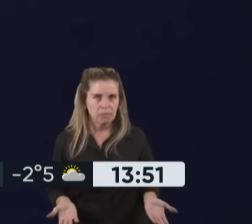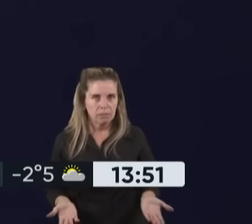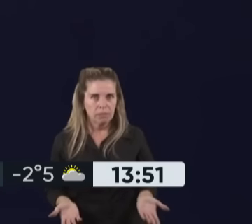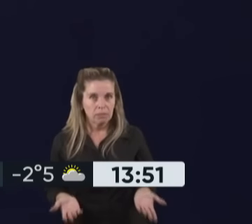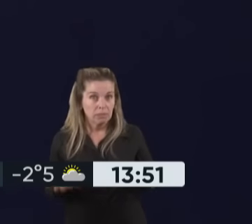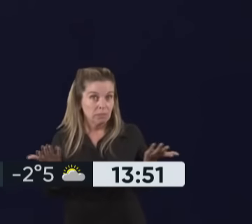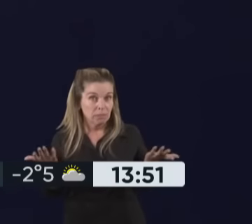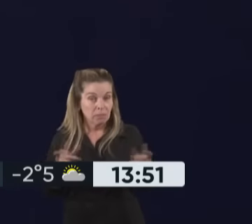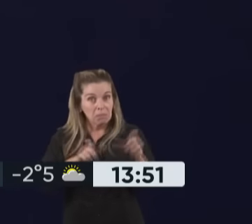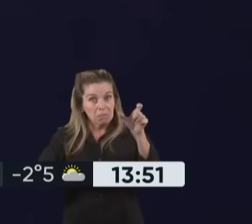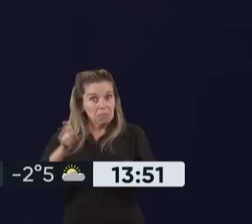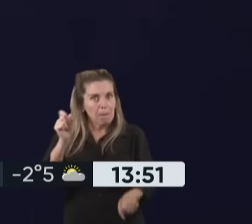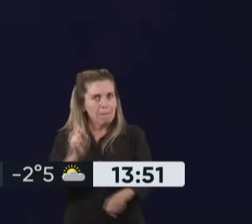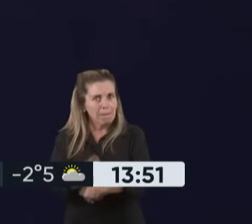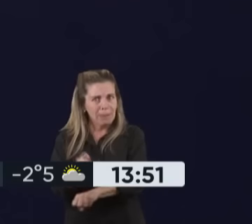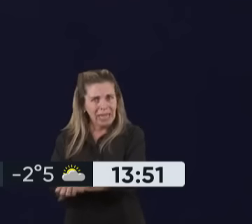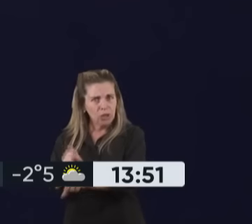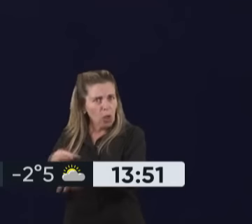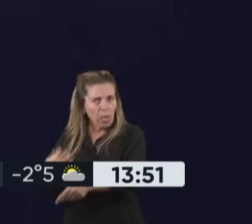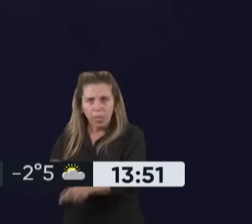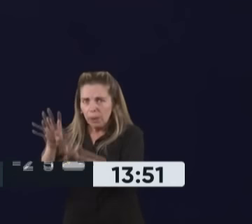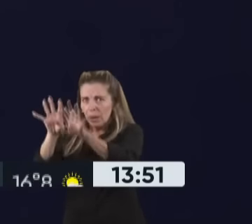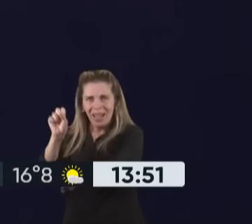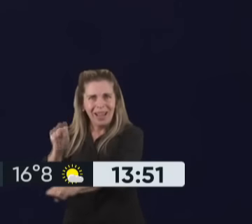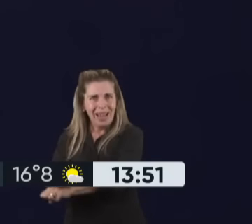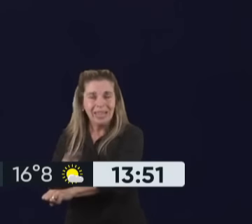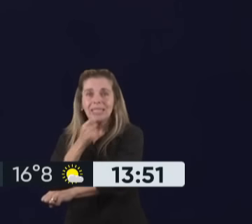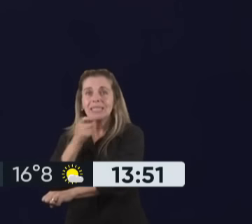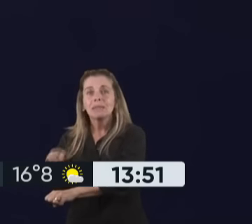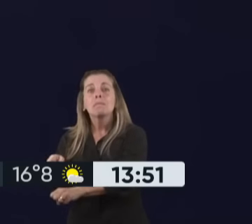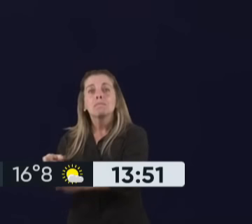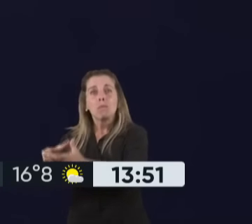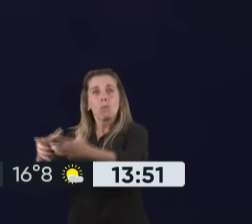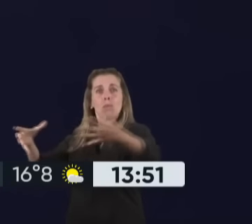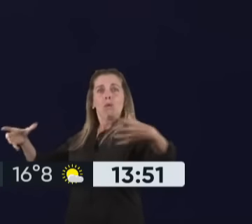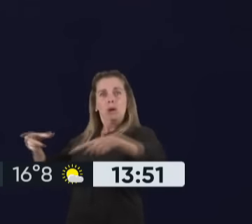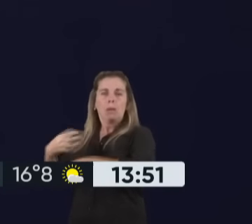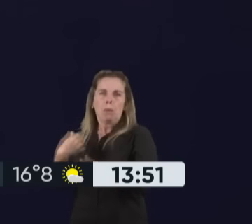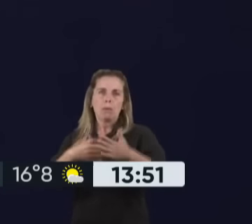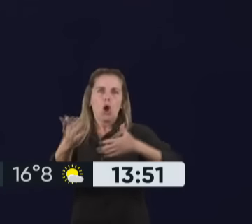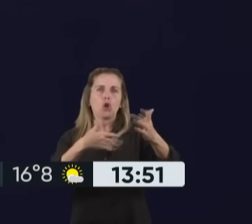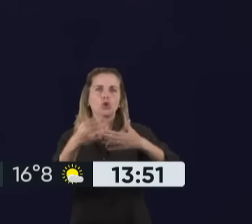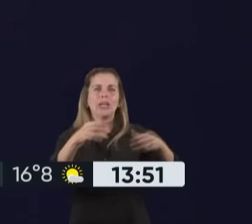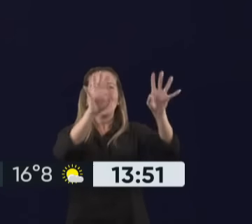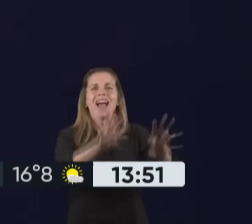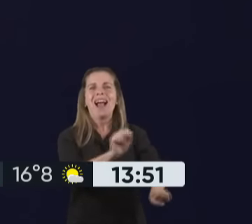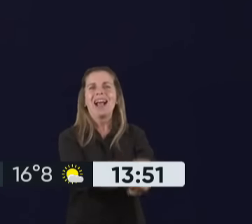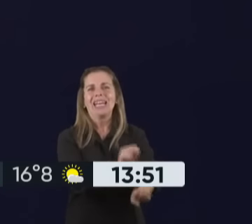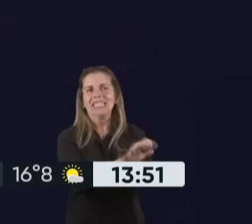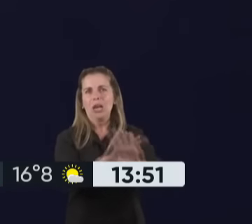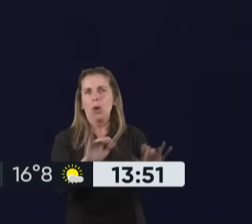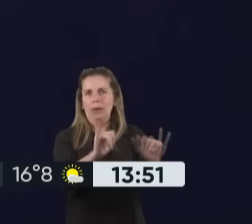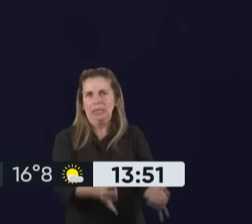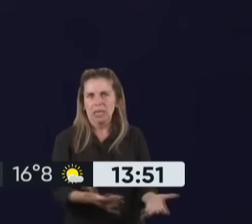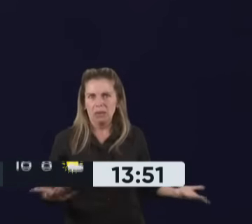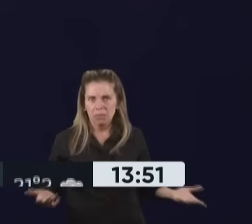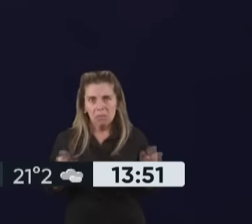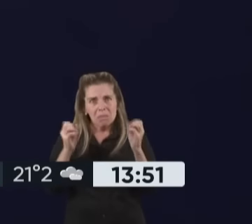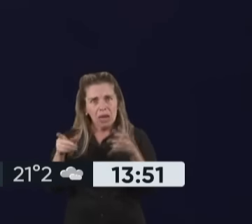Los presos adentro de las cárceles, si hace falta, se construirán más, pero preferimos presos en las cárceles y